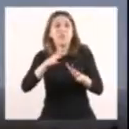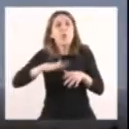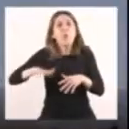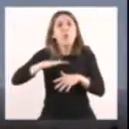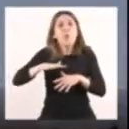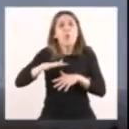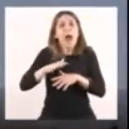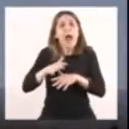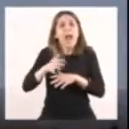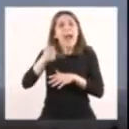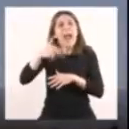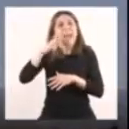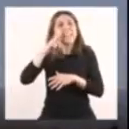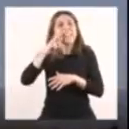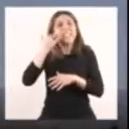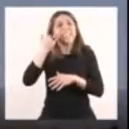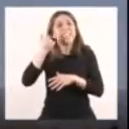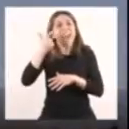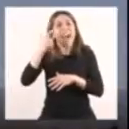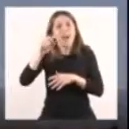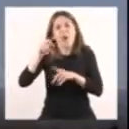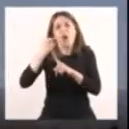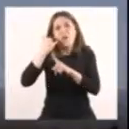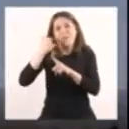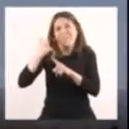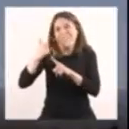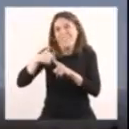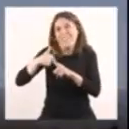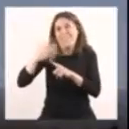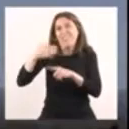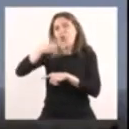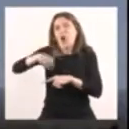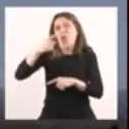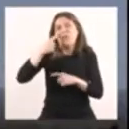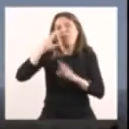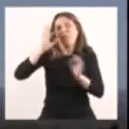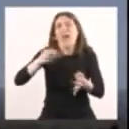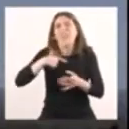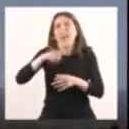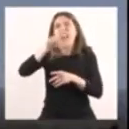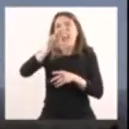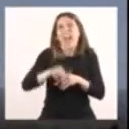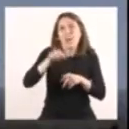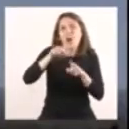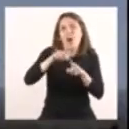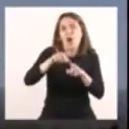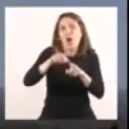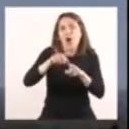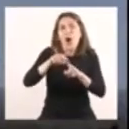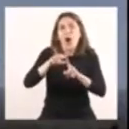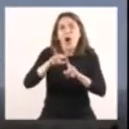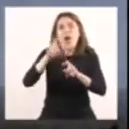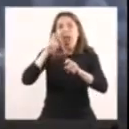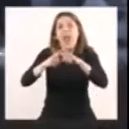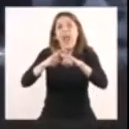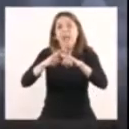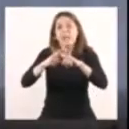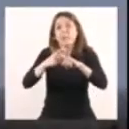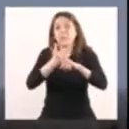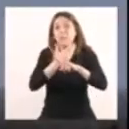lugar que todos los argentinos conocemos, porque La Rioja dio de ahí a un presidente.